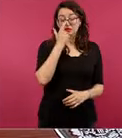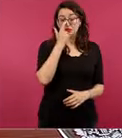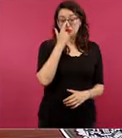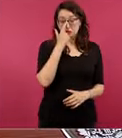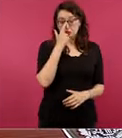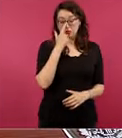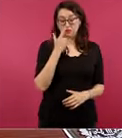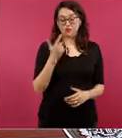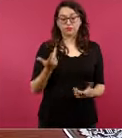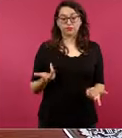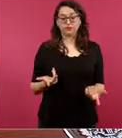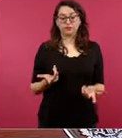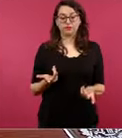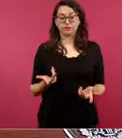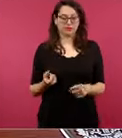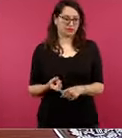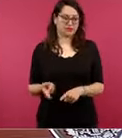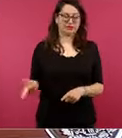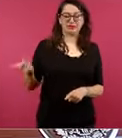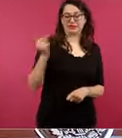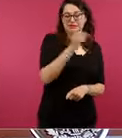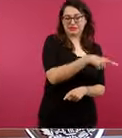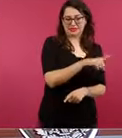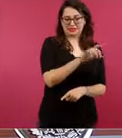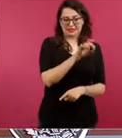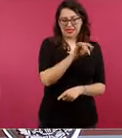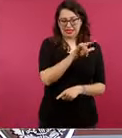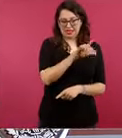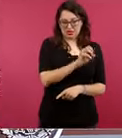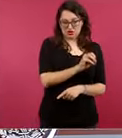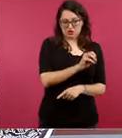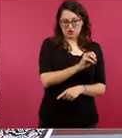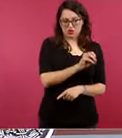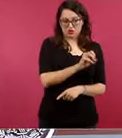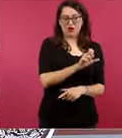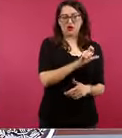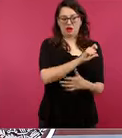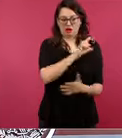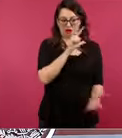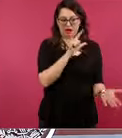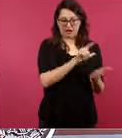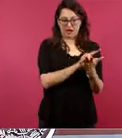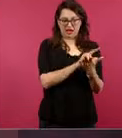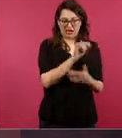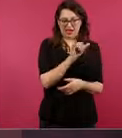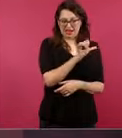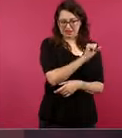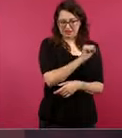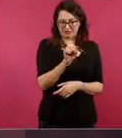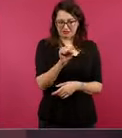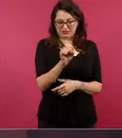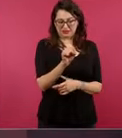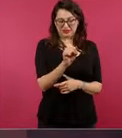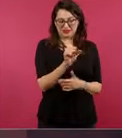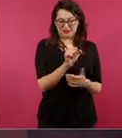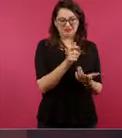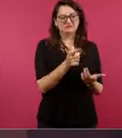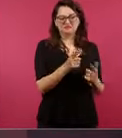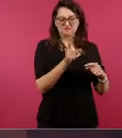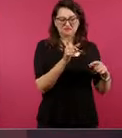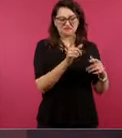hacer lo mismo de Zedillo, quitarle derechos a los trabajadores